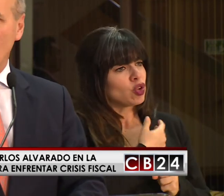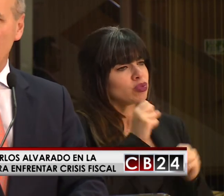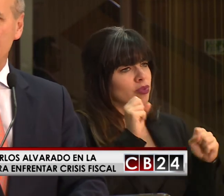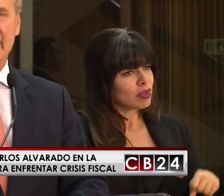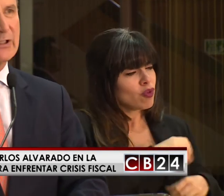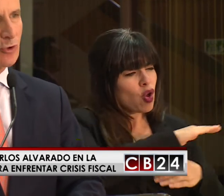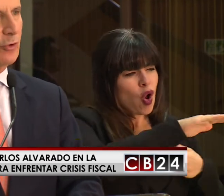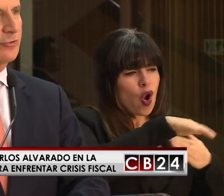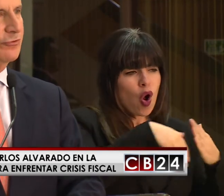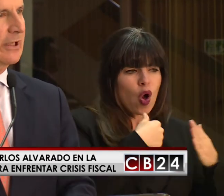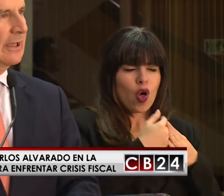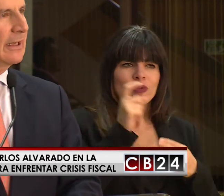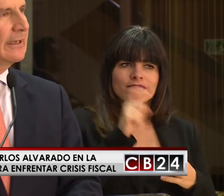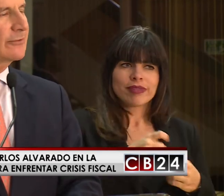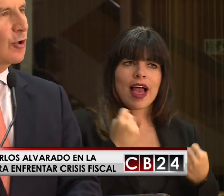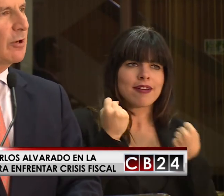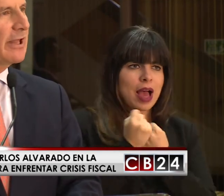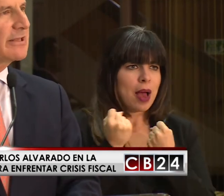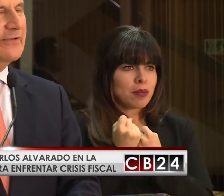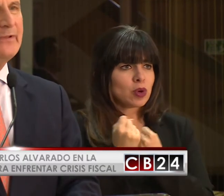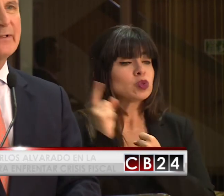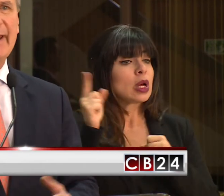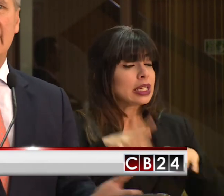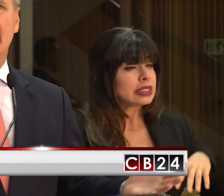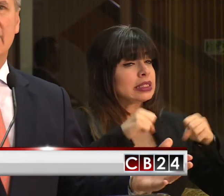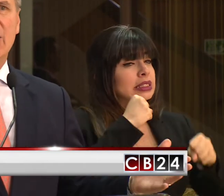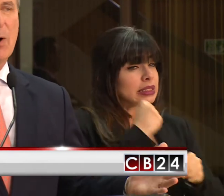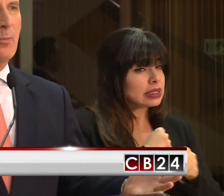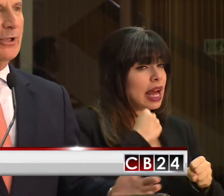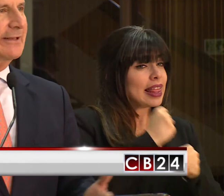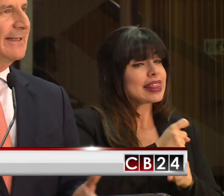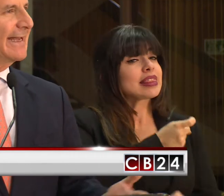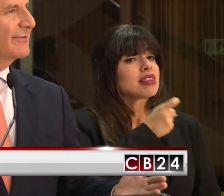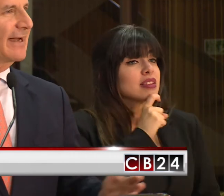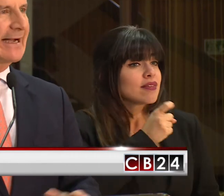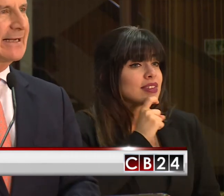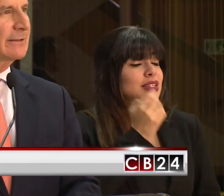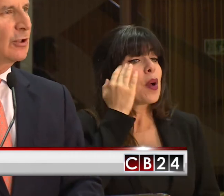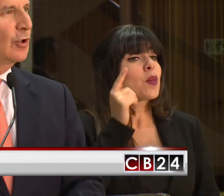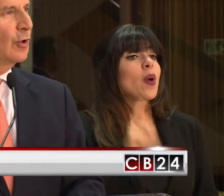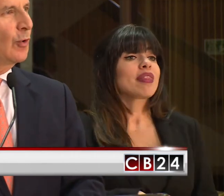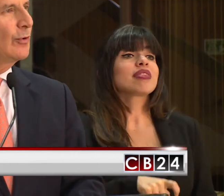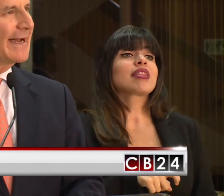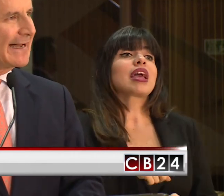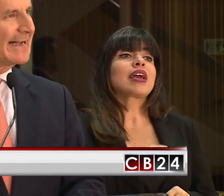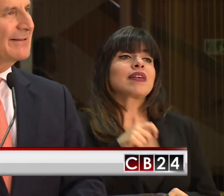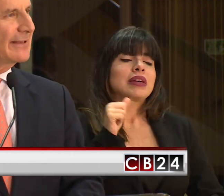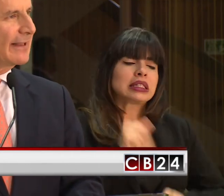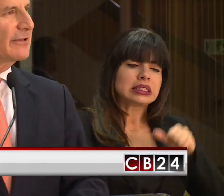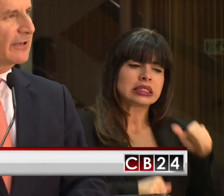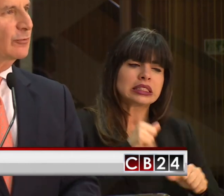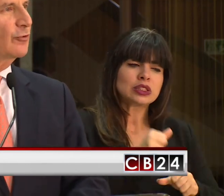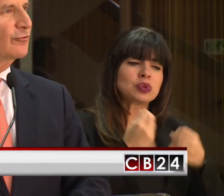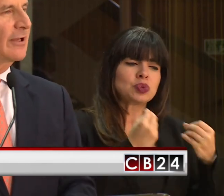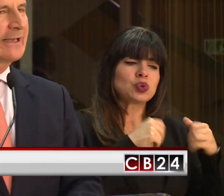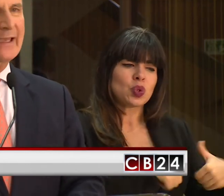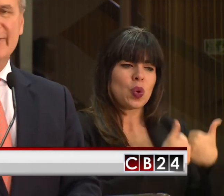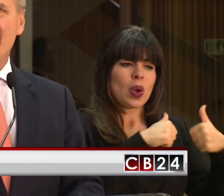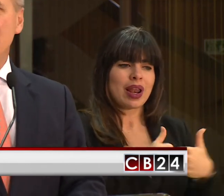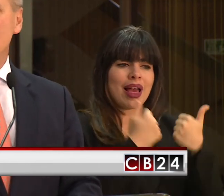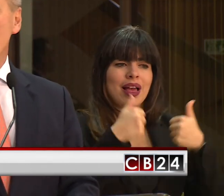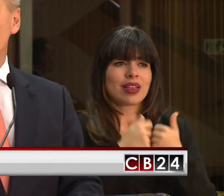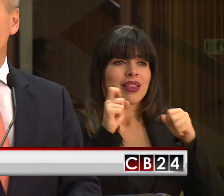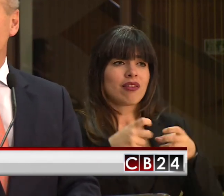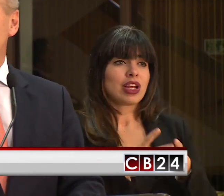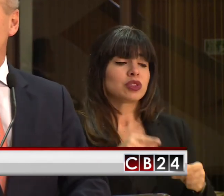entre todas y todos. Le toca una difícil tarea, porque tiene que sacar una gran cantidad de retos que